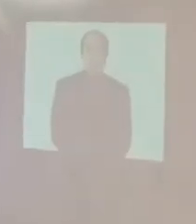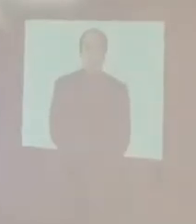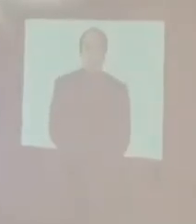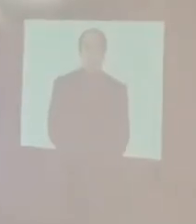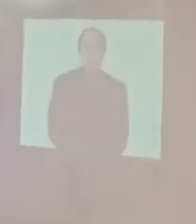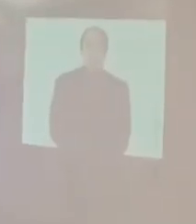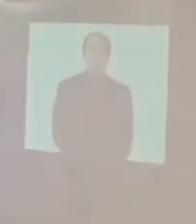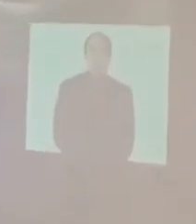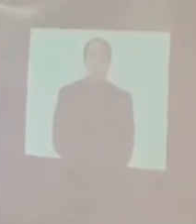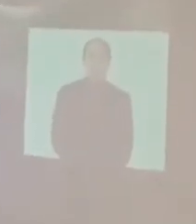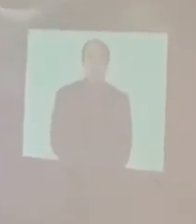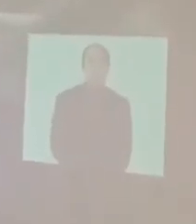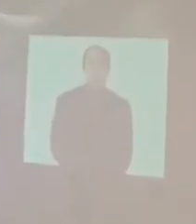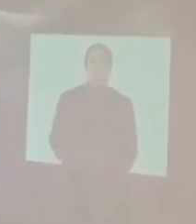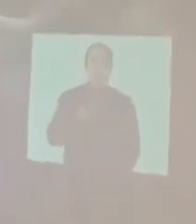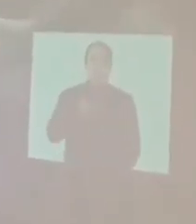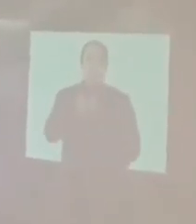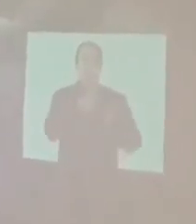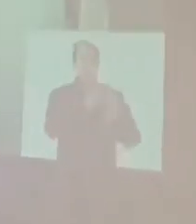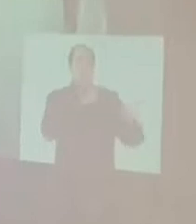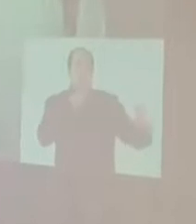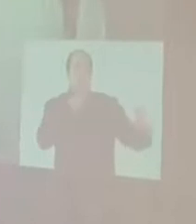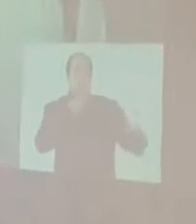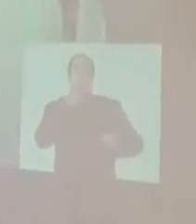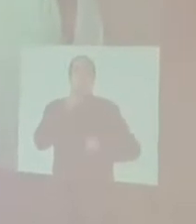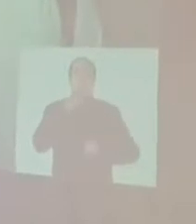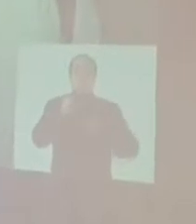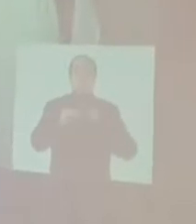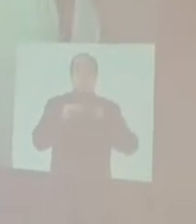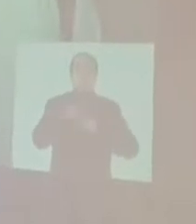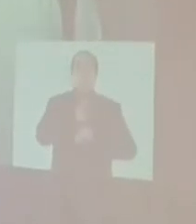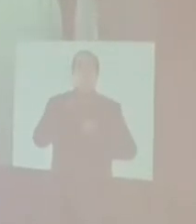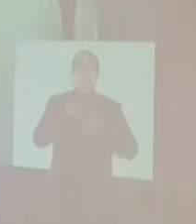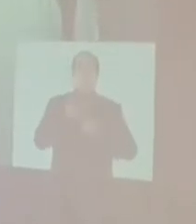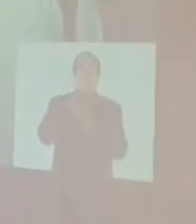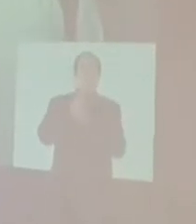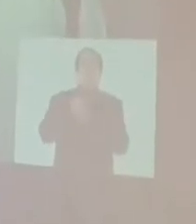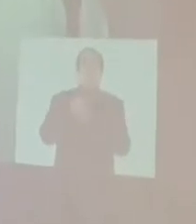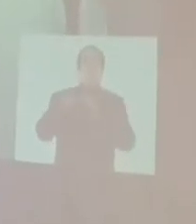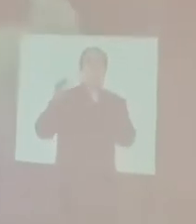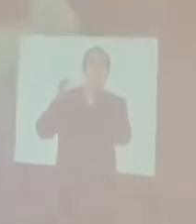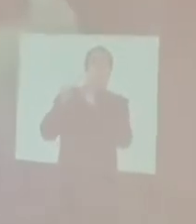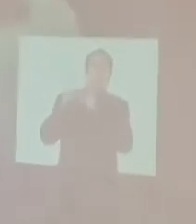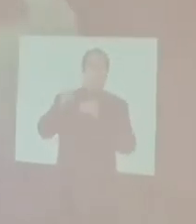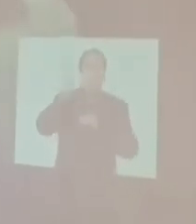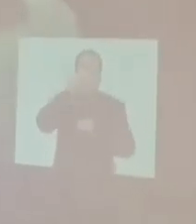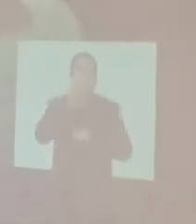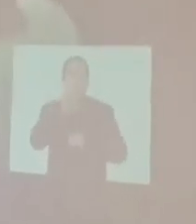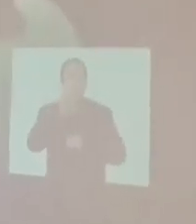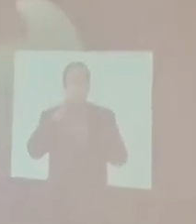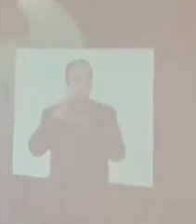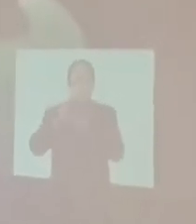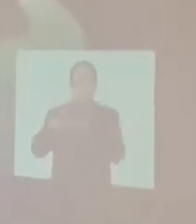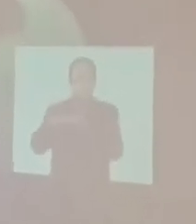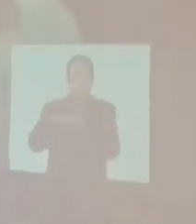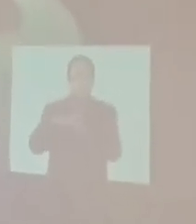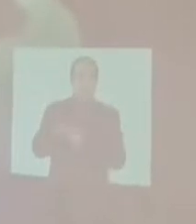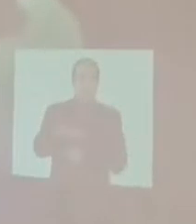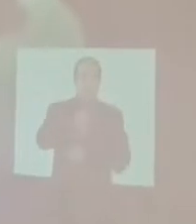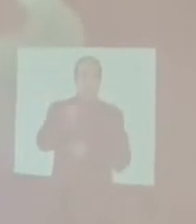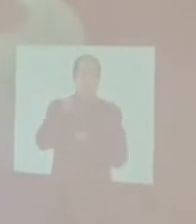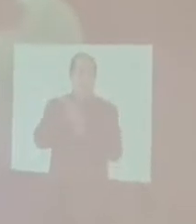Están haciendo las largas filas, ya es mucho más cómodo. Lo podemos hacer de forma digital, desde la casa, desde el celular. Ah, lo puedes hacer todo por línea y es